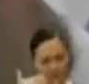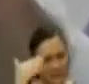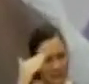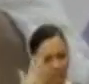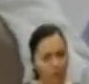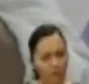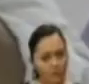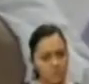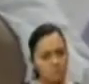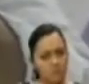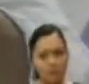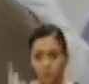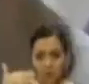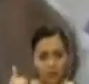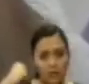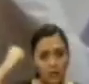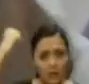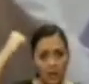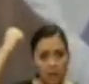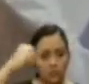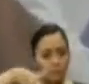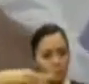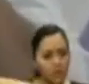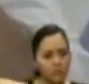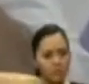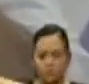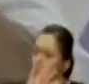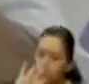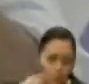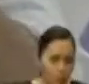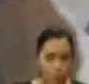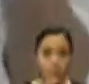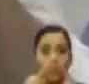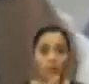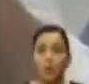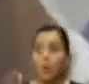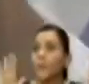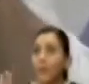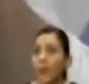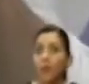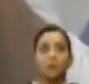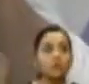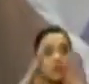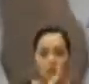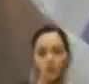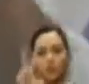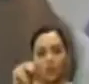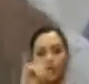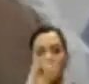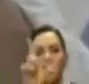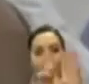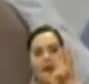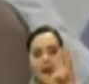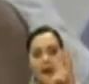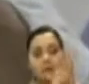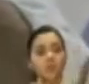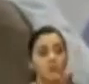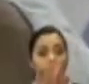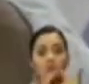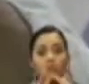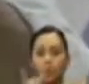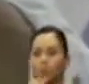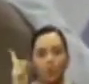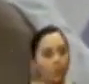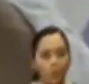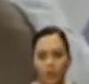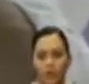Tienen el derecho a marchar, no tienen el derecho a paralizar el país, eso es ilegal. Los servidores públicos no pueden paralizar el país, los servicios públicos no se pueden paralizar.